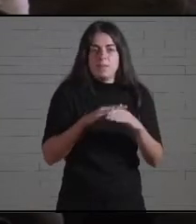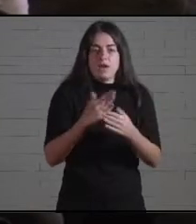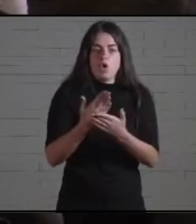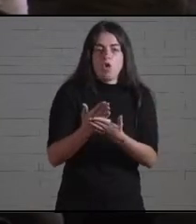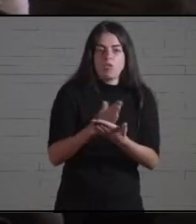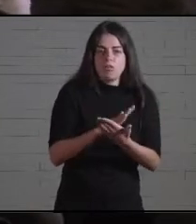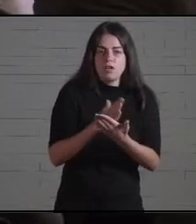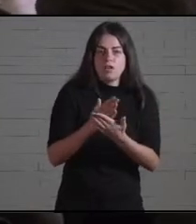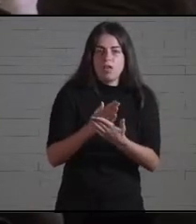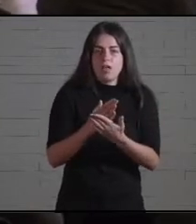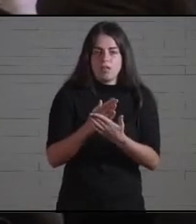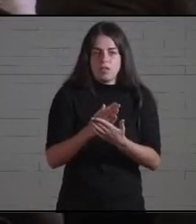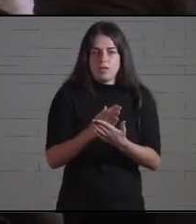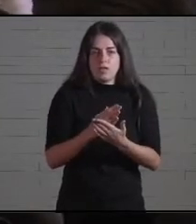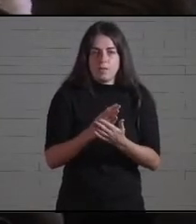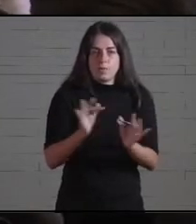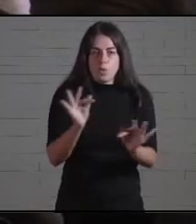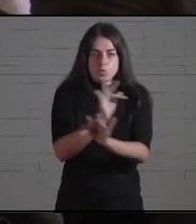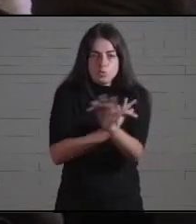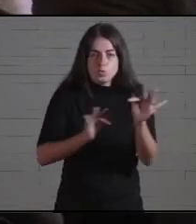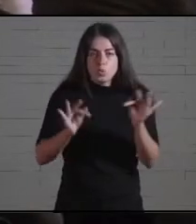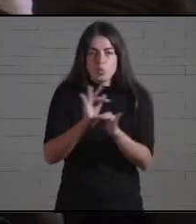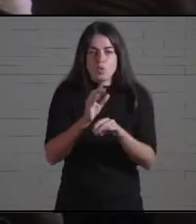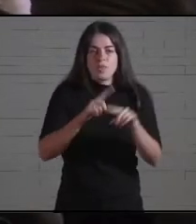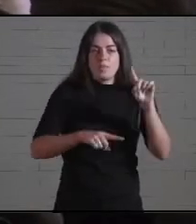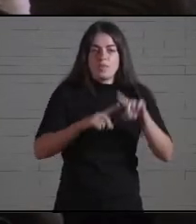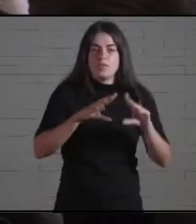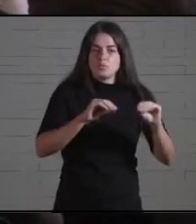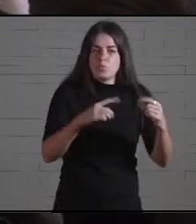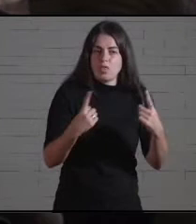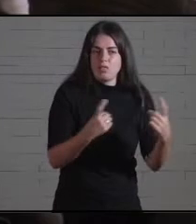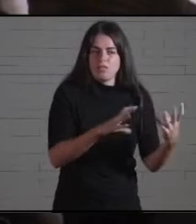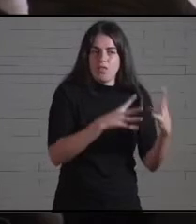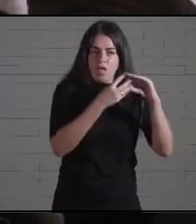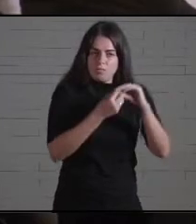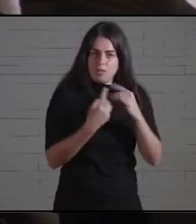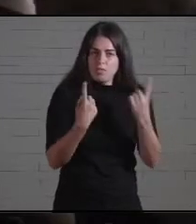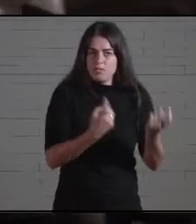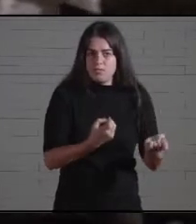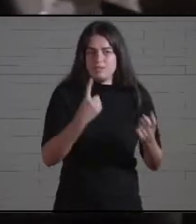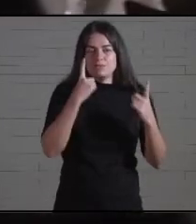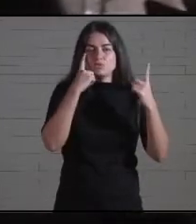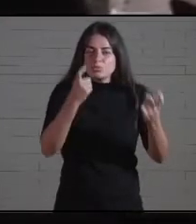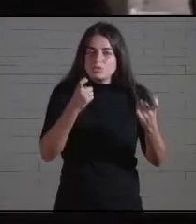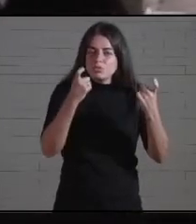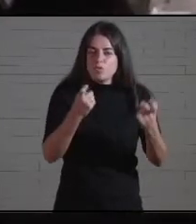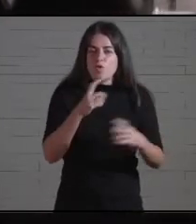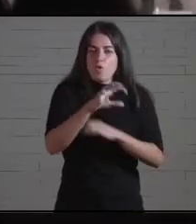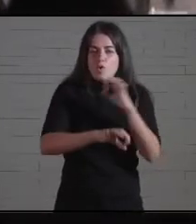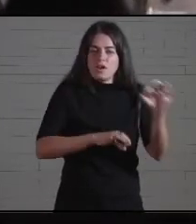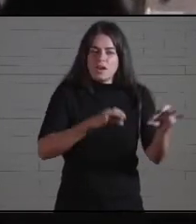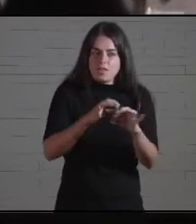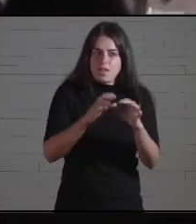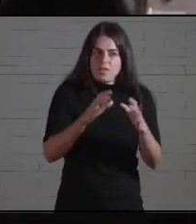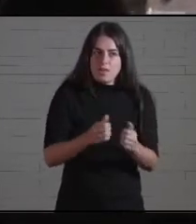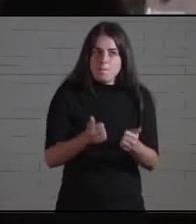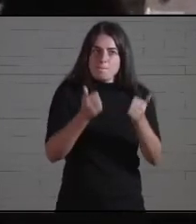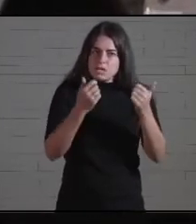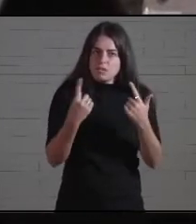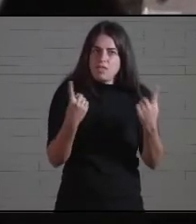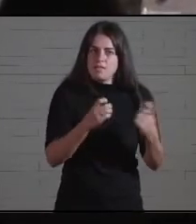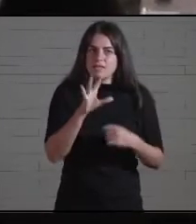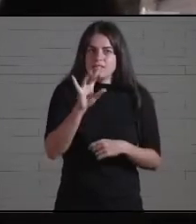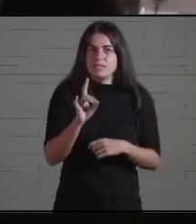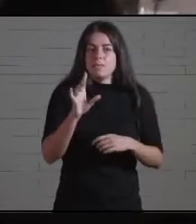conciliación, los turnos, a estas necesidades. Claro, requiere un esfuerzo organizativo mayor, pero con